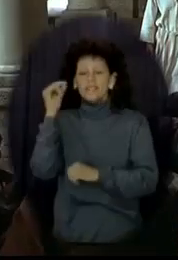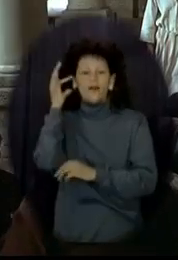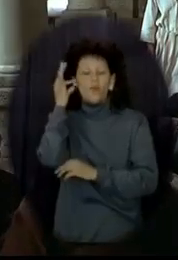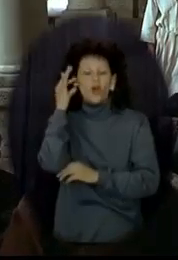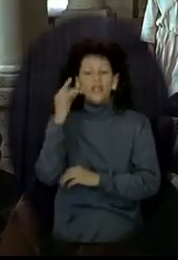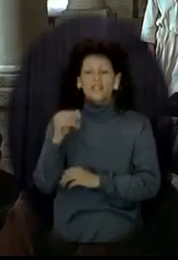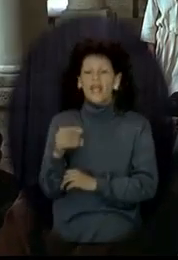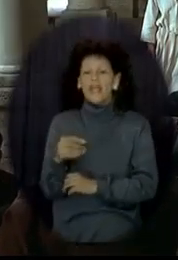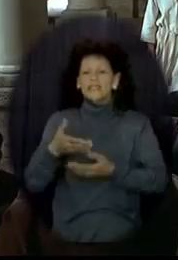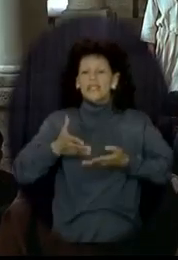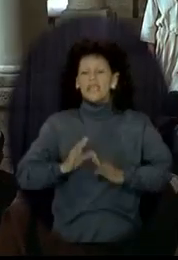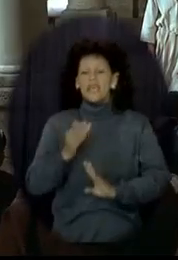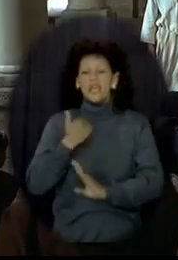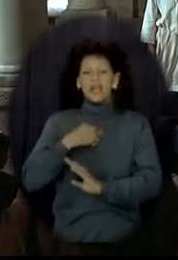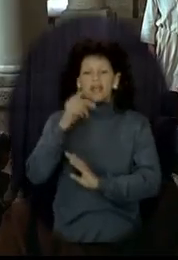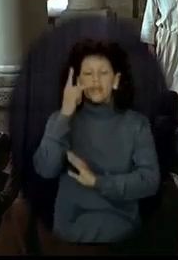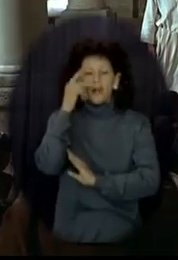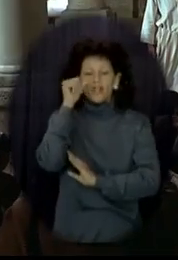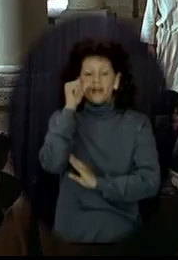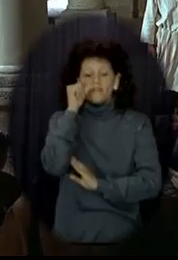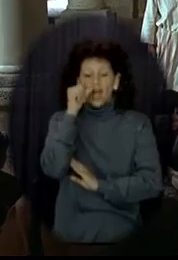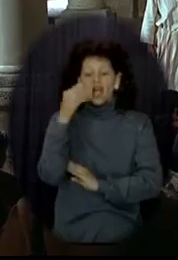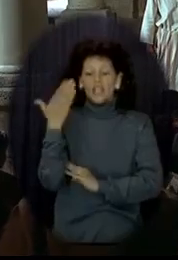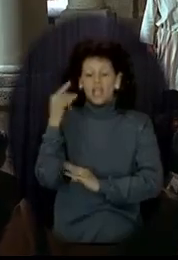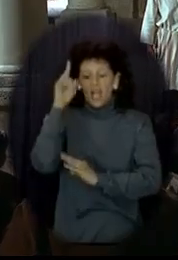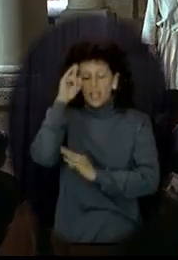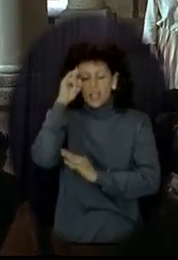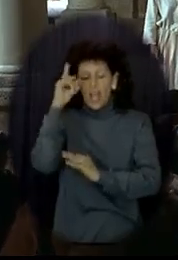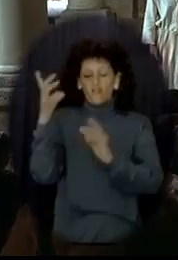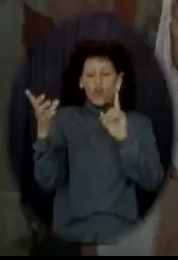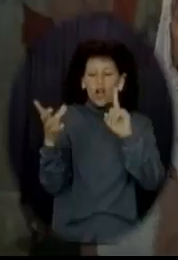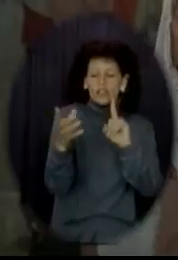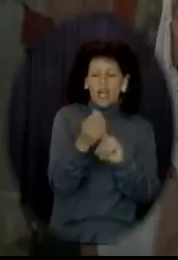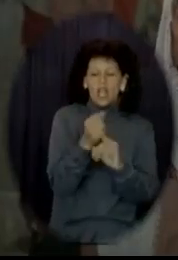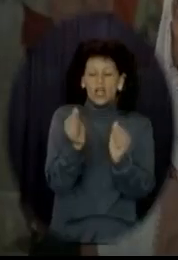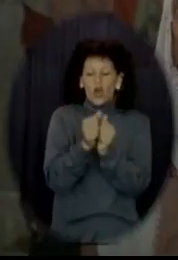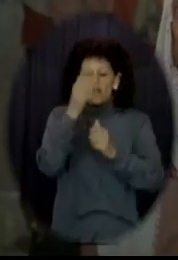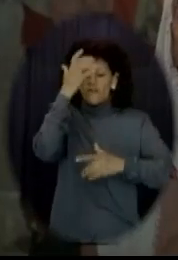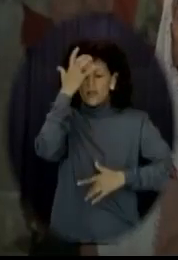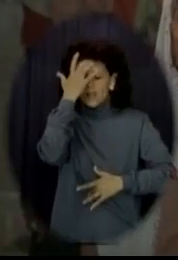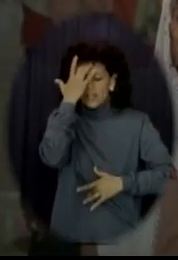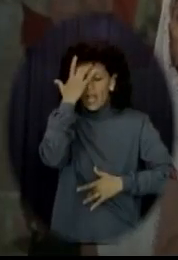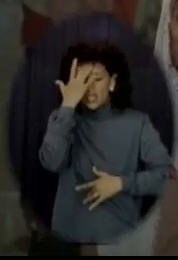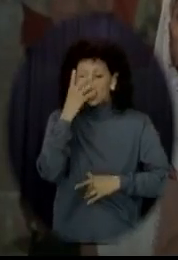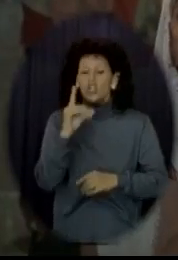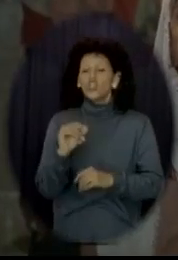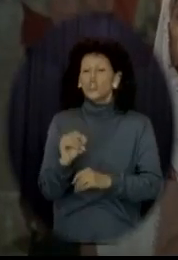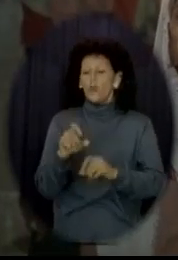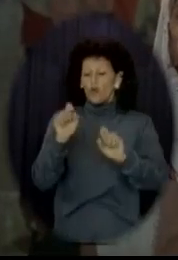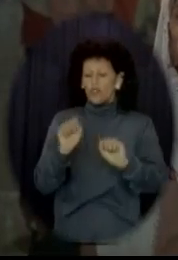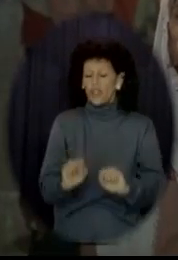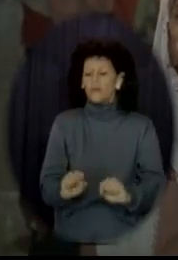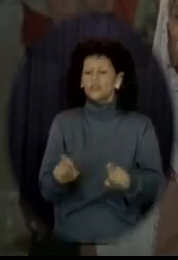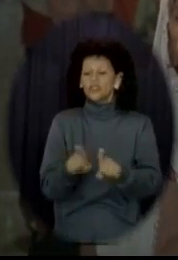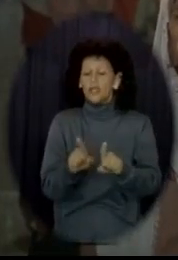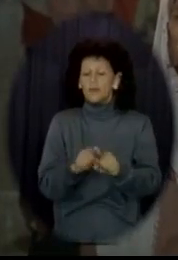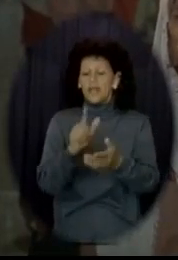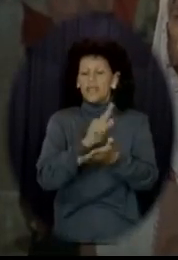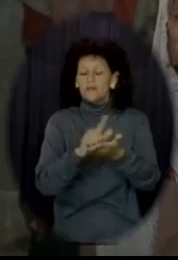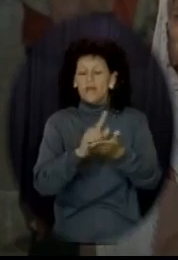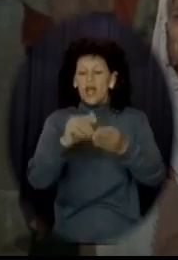que es descendiente de Abraham y que Satanás tenía atada a esta enfermedad hace 18 años, ¿acaso no debería desatarle el día de